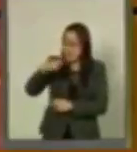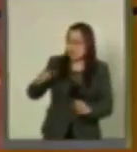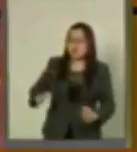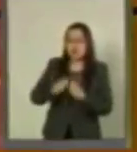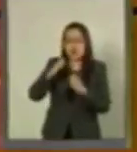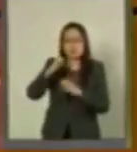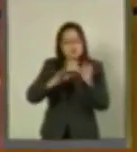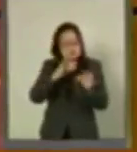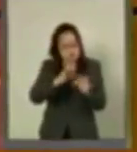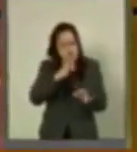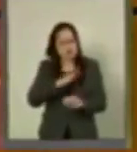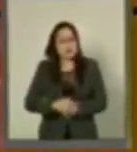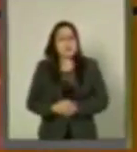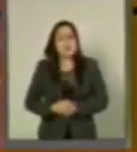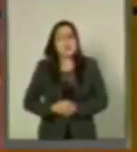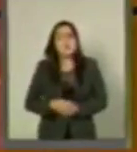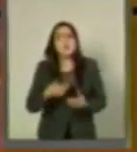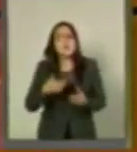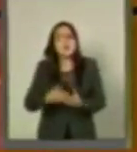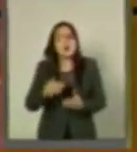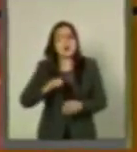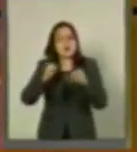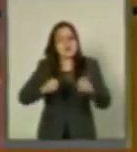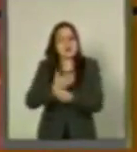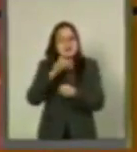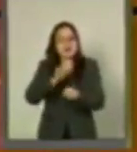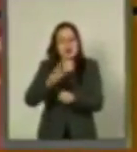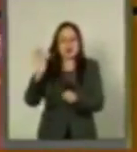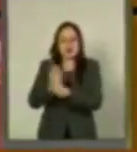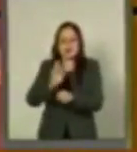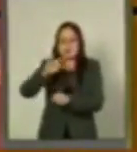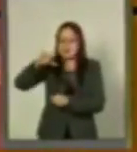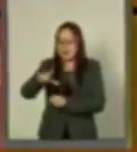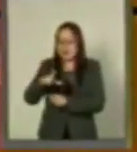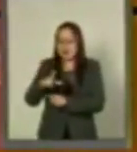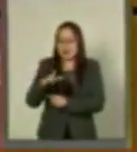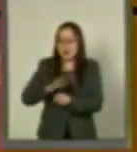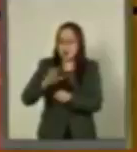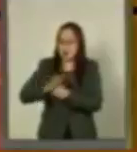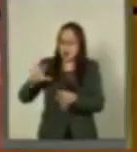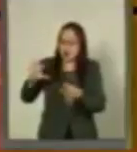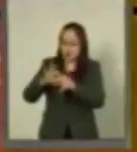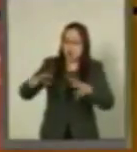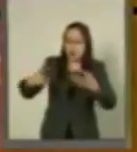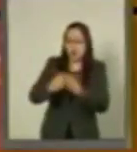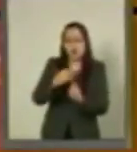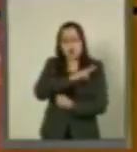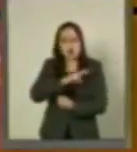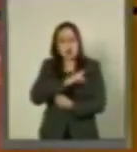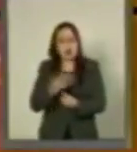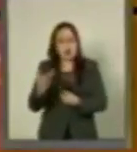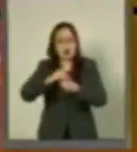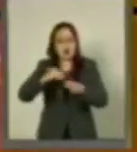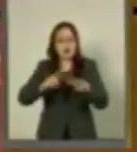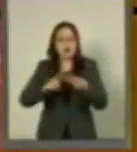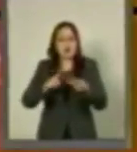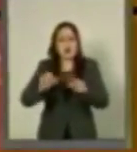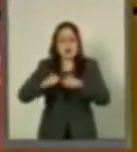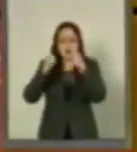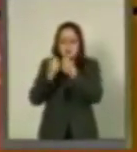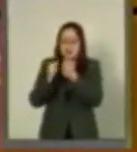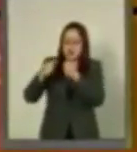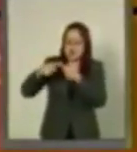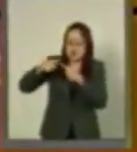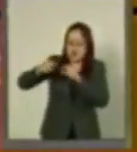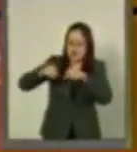nuestro Sistema Nacional de Protección Civil funciona porque suma a la iniciativa privada, asociaciones y organizaciones